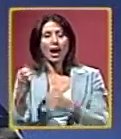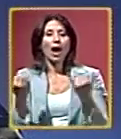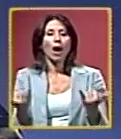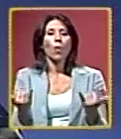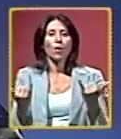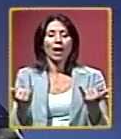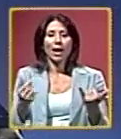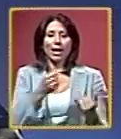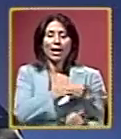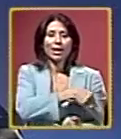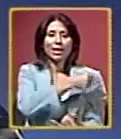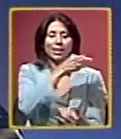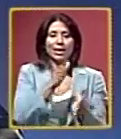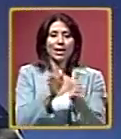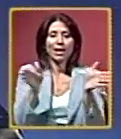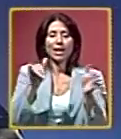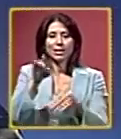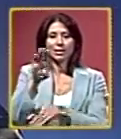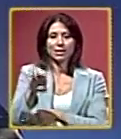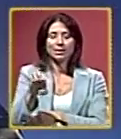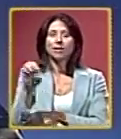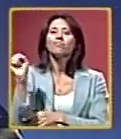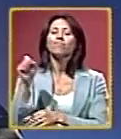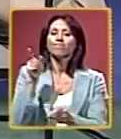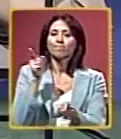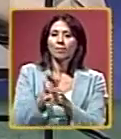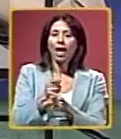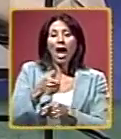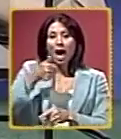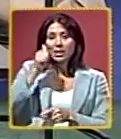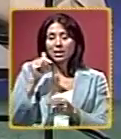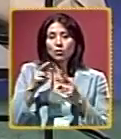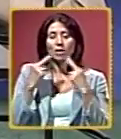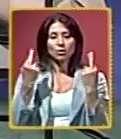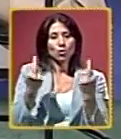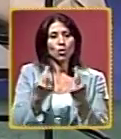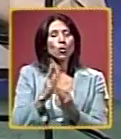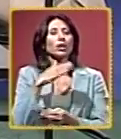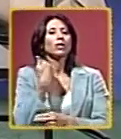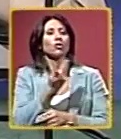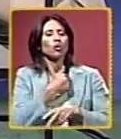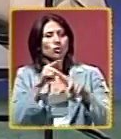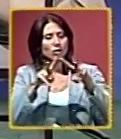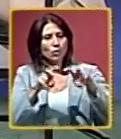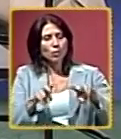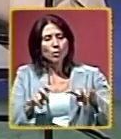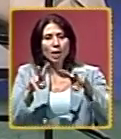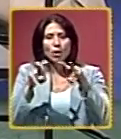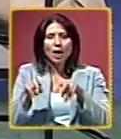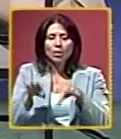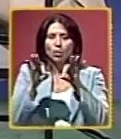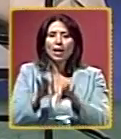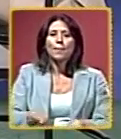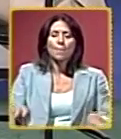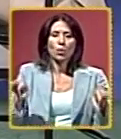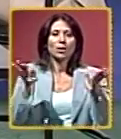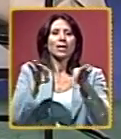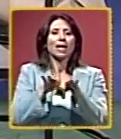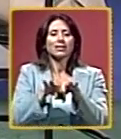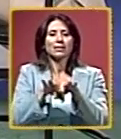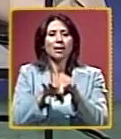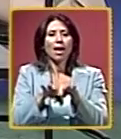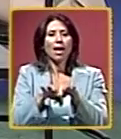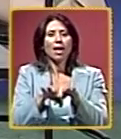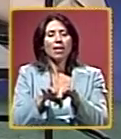general del ICE. Exacto. Ayer incluso tuvimos una reunión donde estuvimos valorando la importancia de